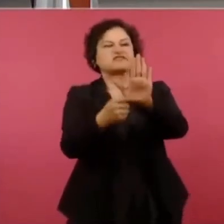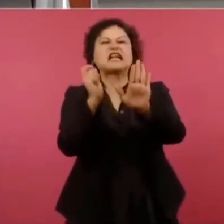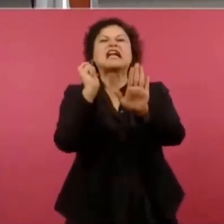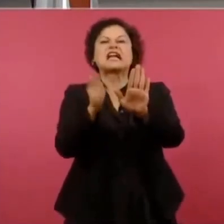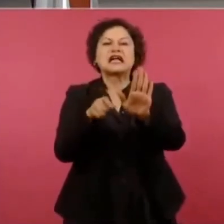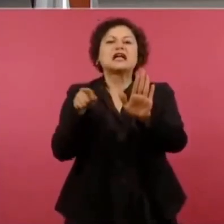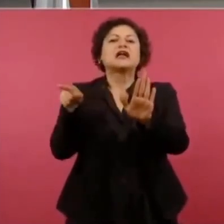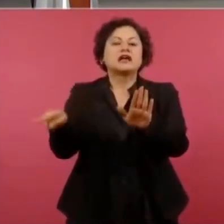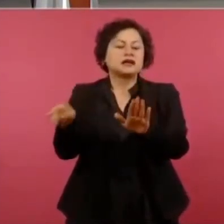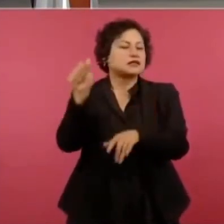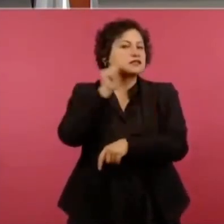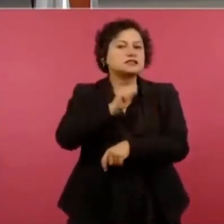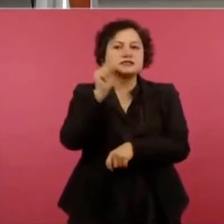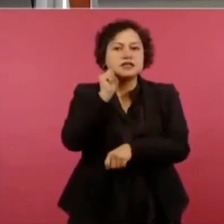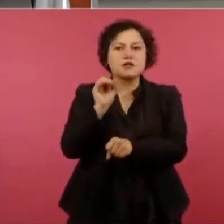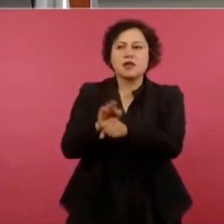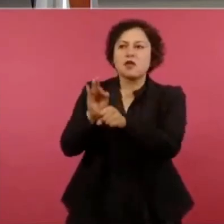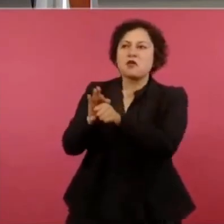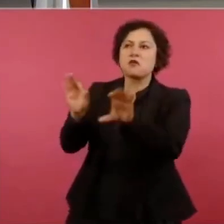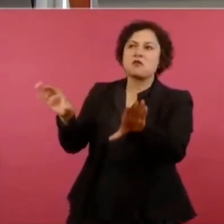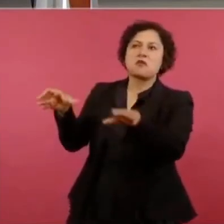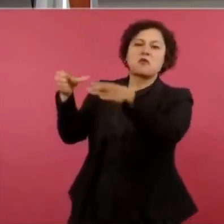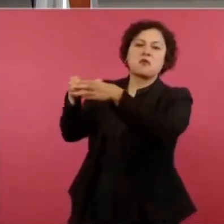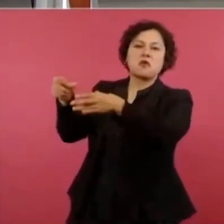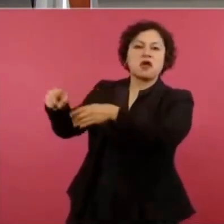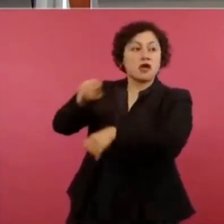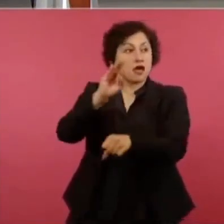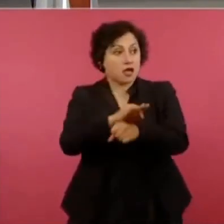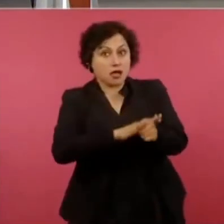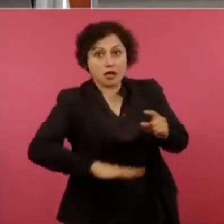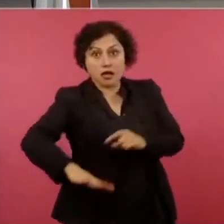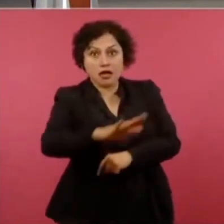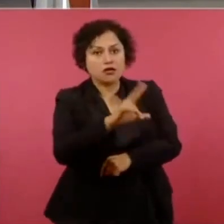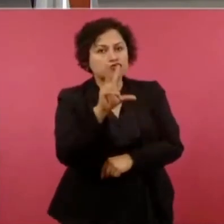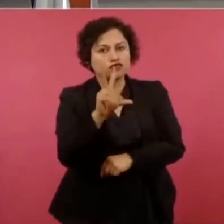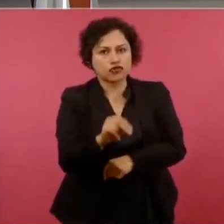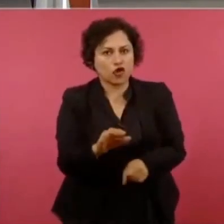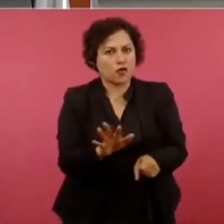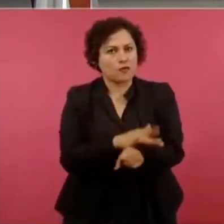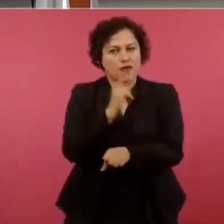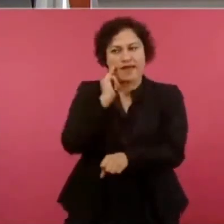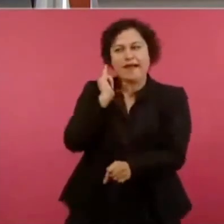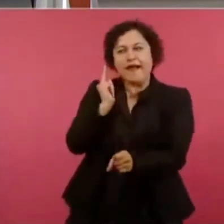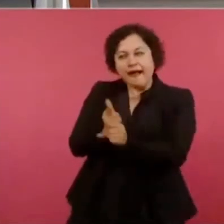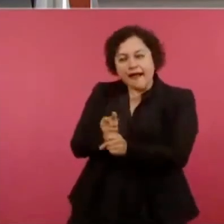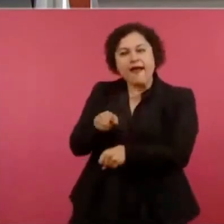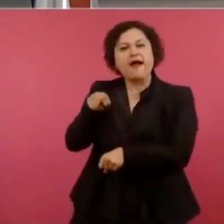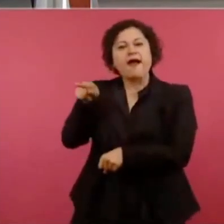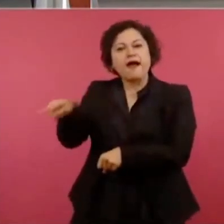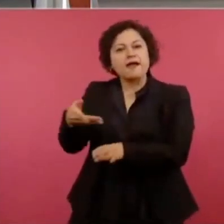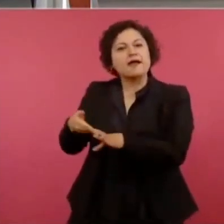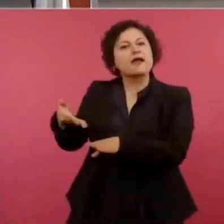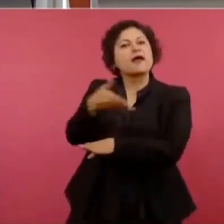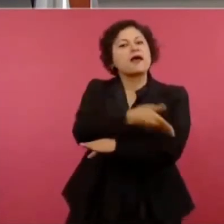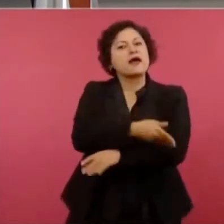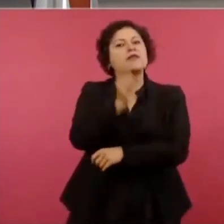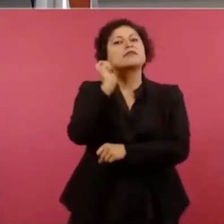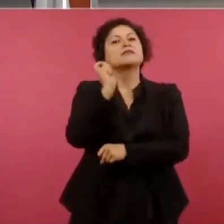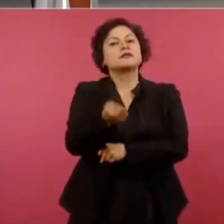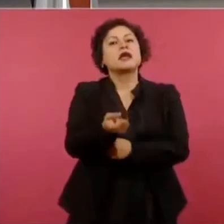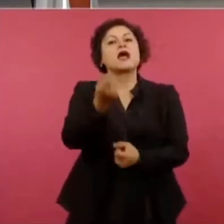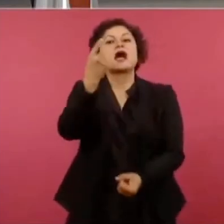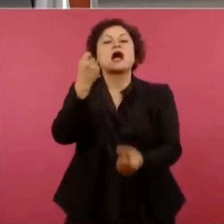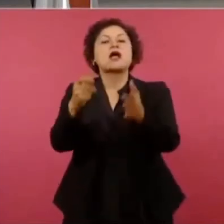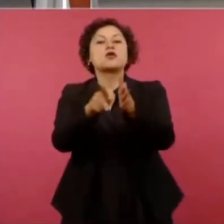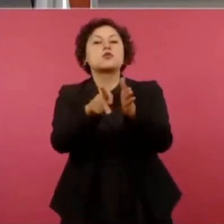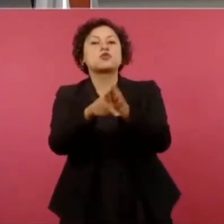ve por el pueblo de México, porque en otros casos, por ejemplo, cuando se ventiló los teléfonos de algunos periodistas